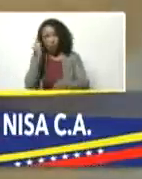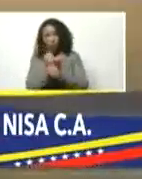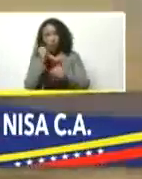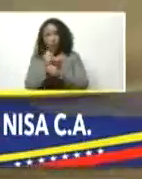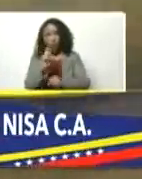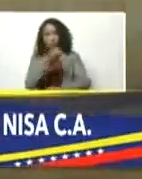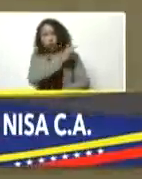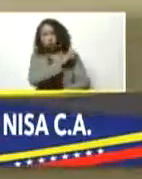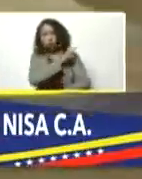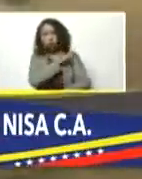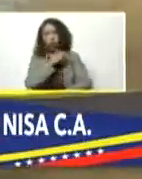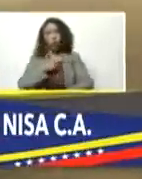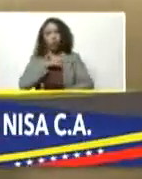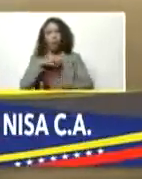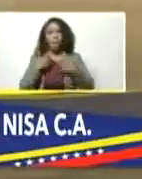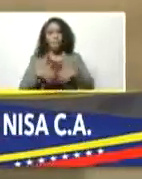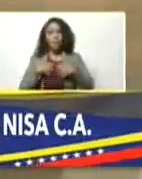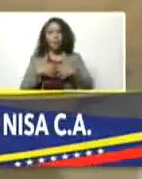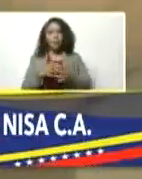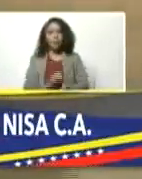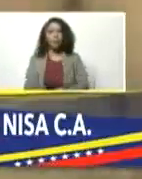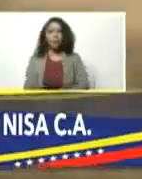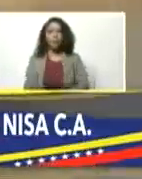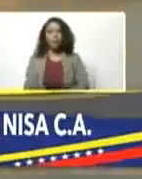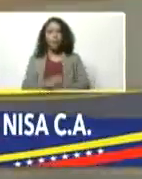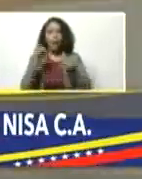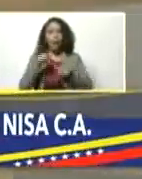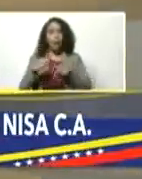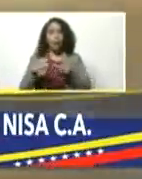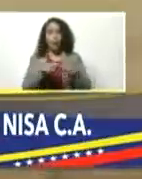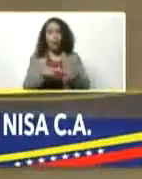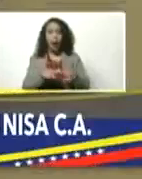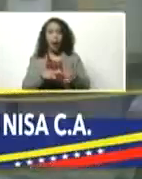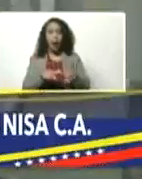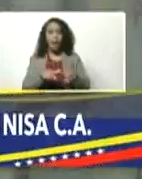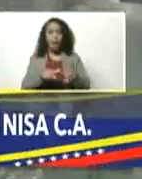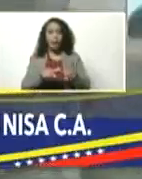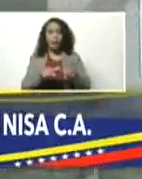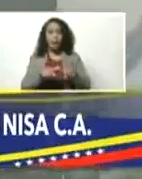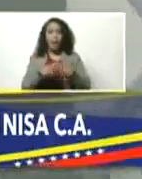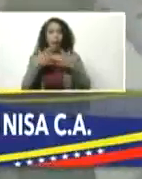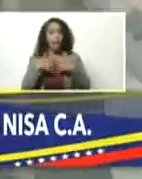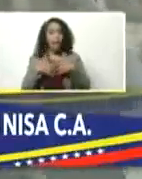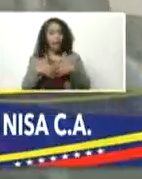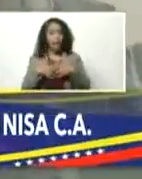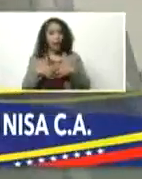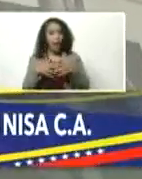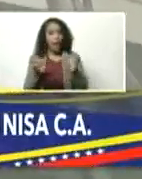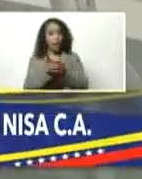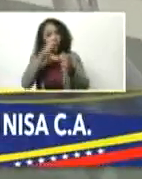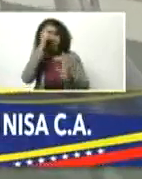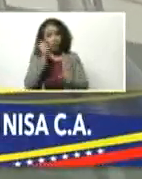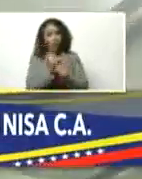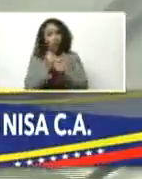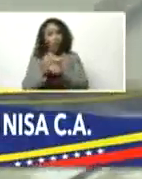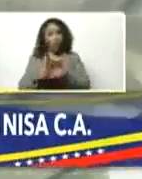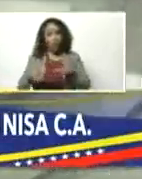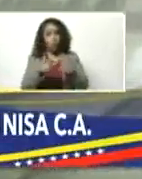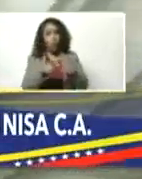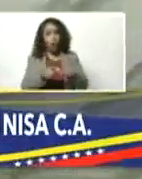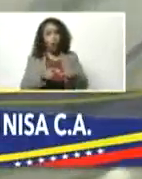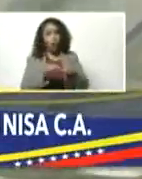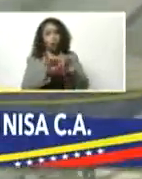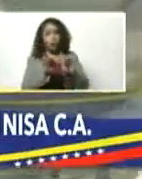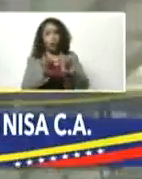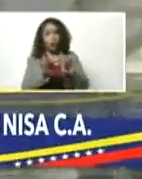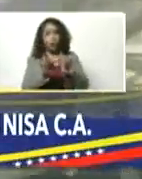gerente general de nuestra empresa Génica, aquí en la zona franca industrial, de igual manera el equipo de trabajo de la zona franca, la